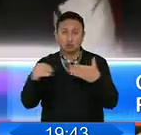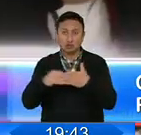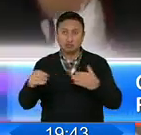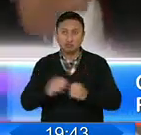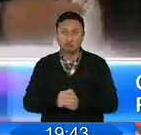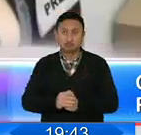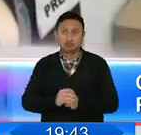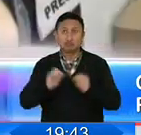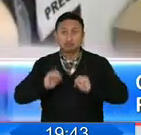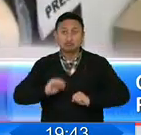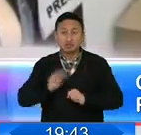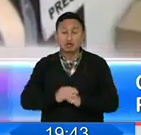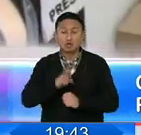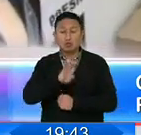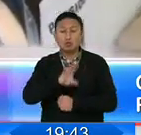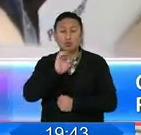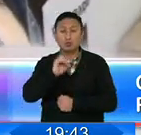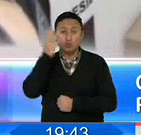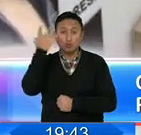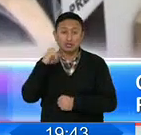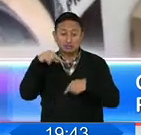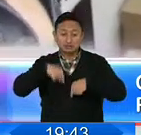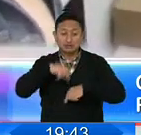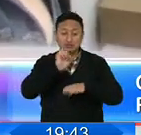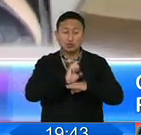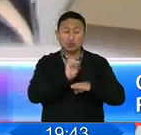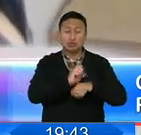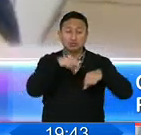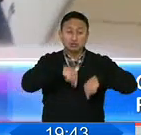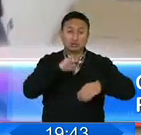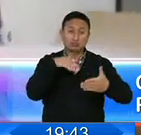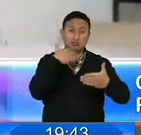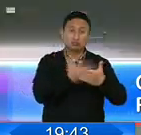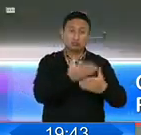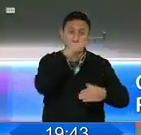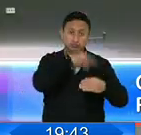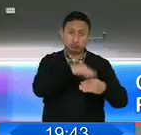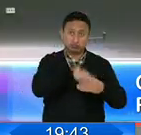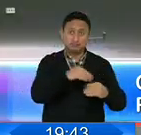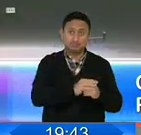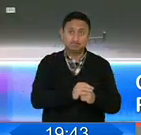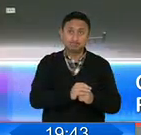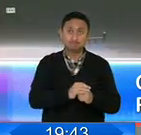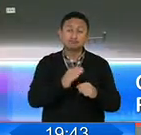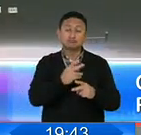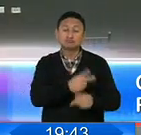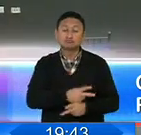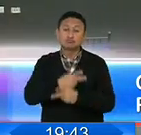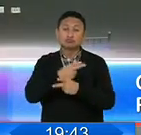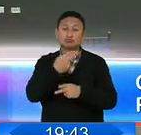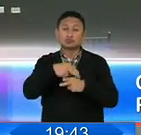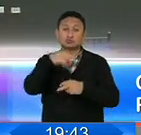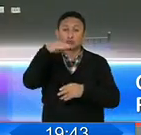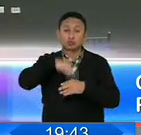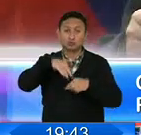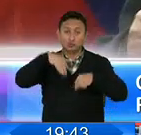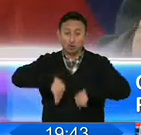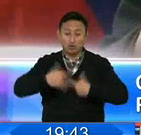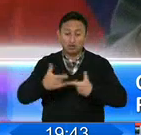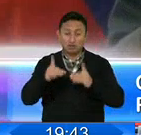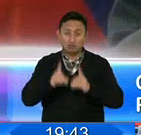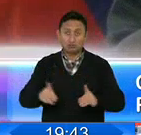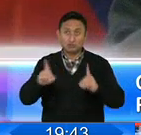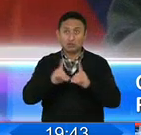pasado al menos 40 días desde que los ecuatorianos fueron a las urnas. El Consejo Nacional Electoral proclamará ahora sí los